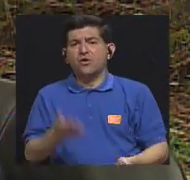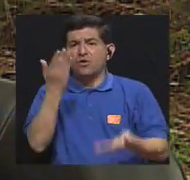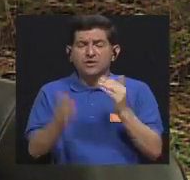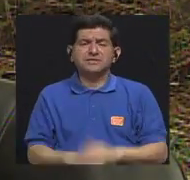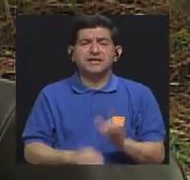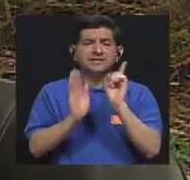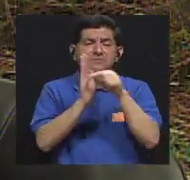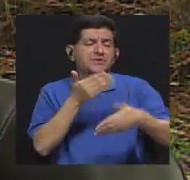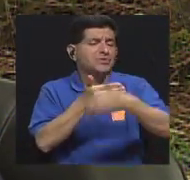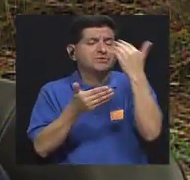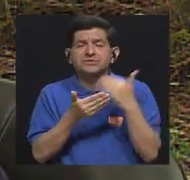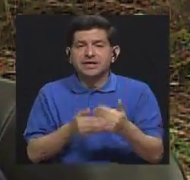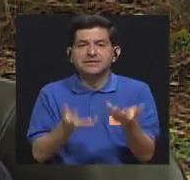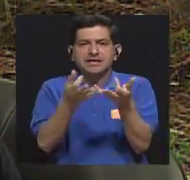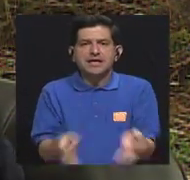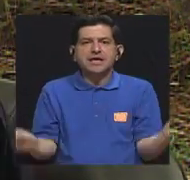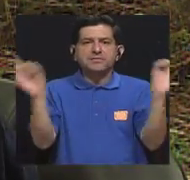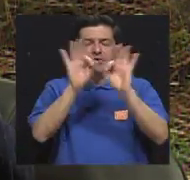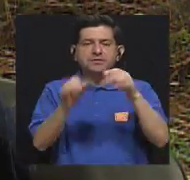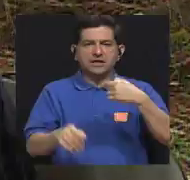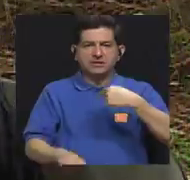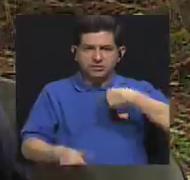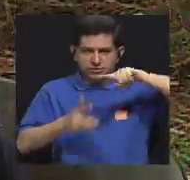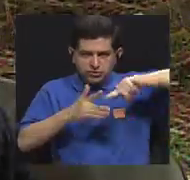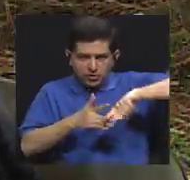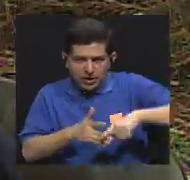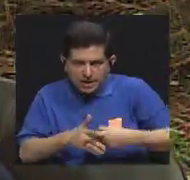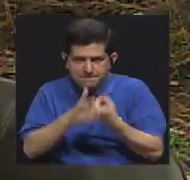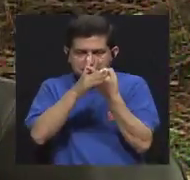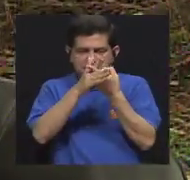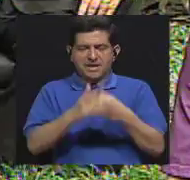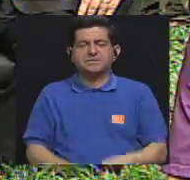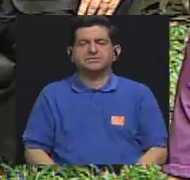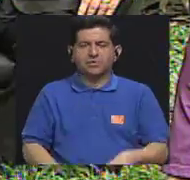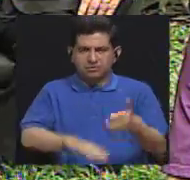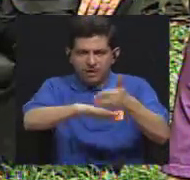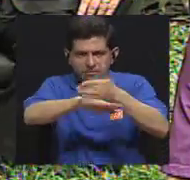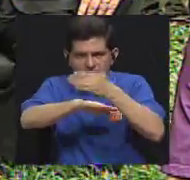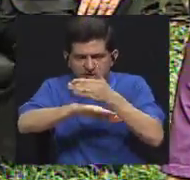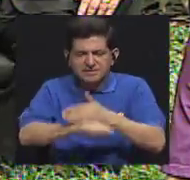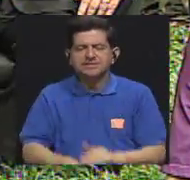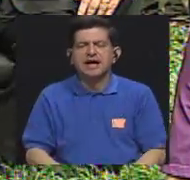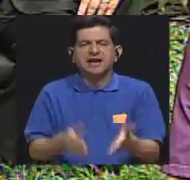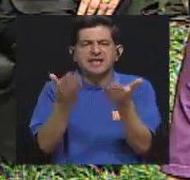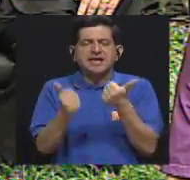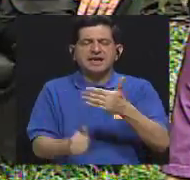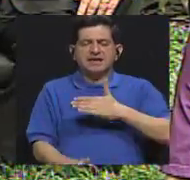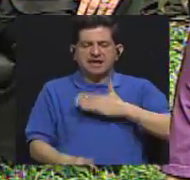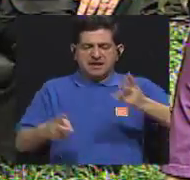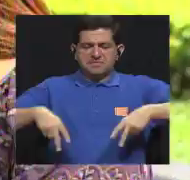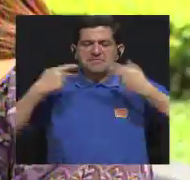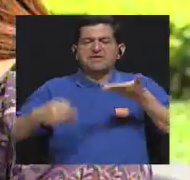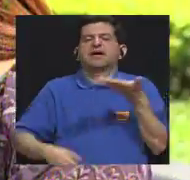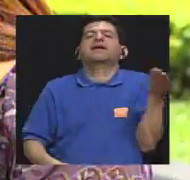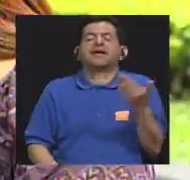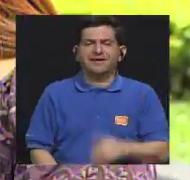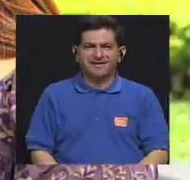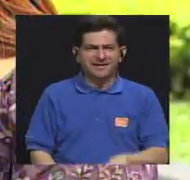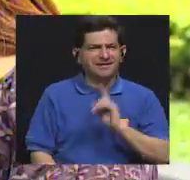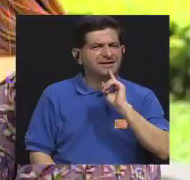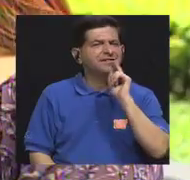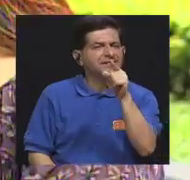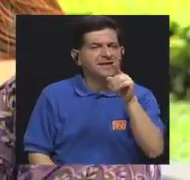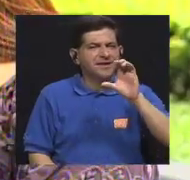pasado hace unos minutos atrás, lo que importa es qué voy a empezar a hacer para mejorar. ¿Qué quiero yo de mi vida? Usted acaba de